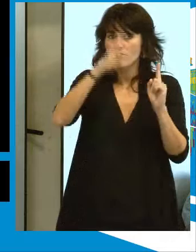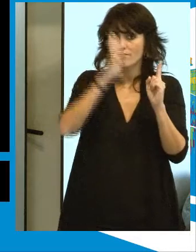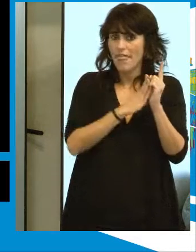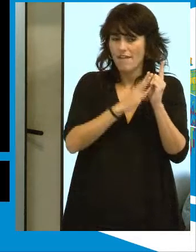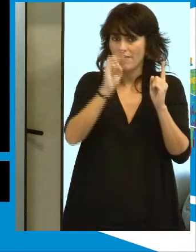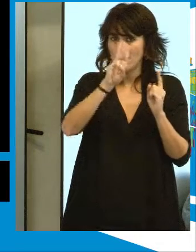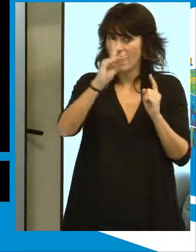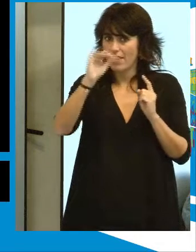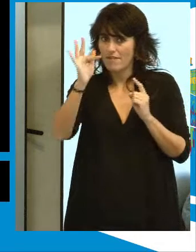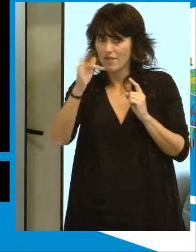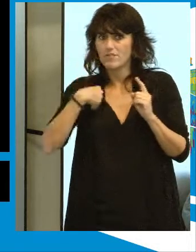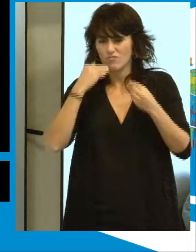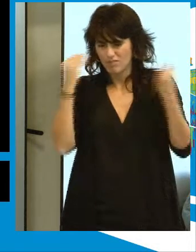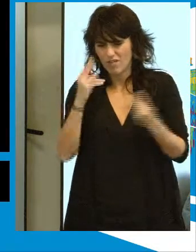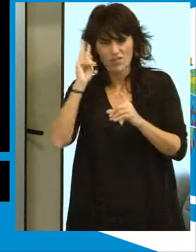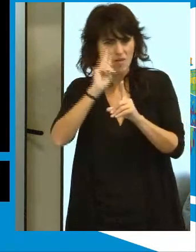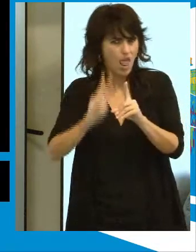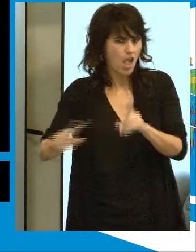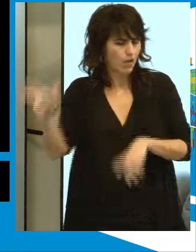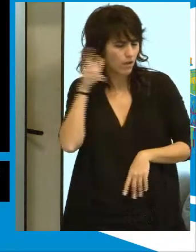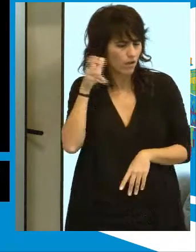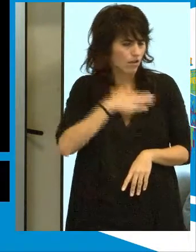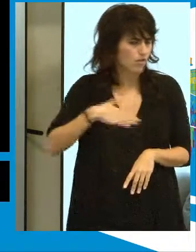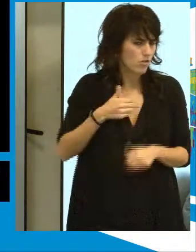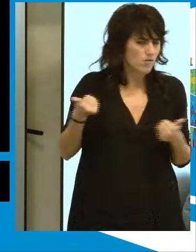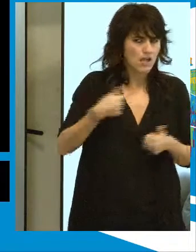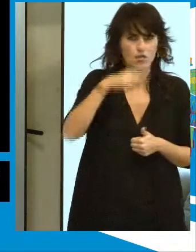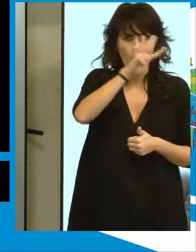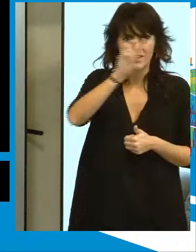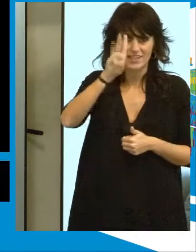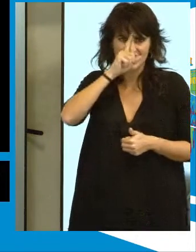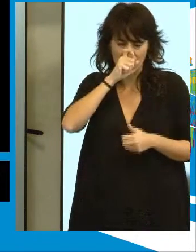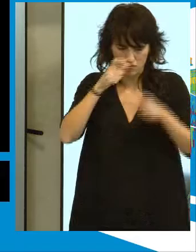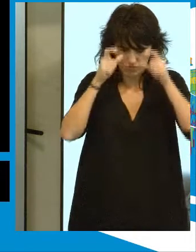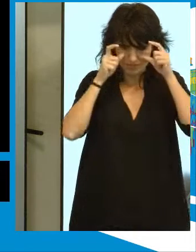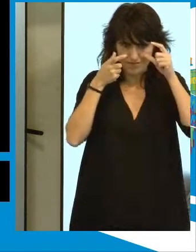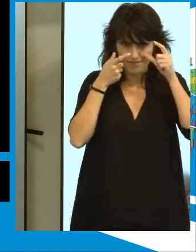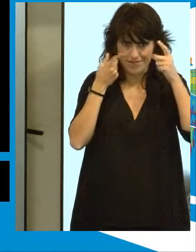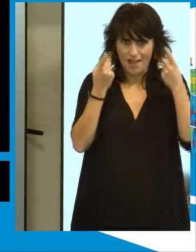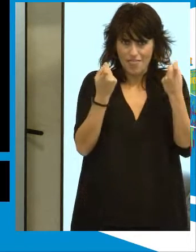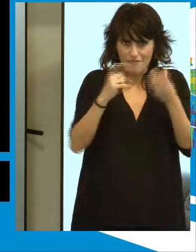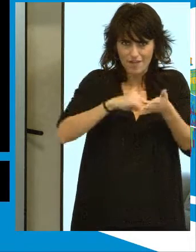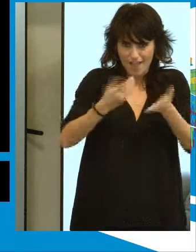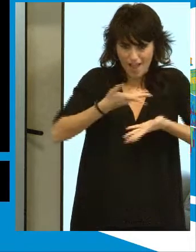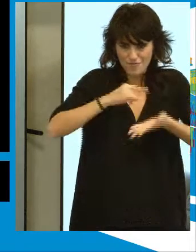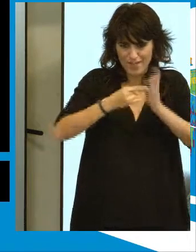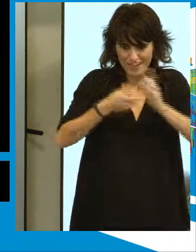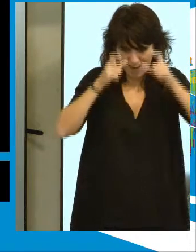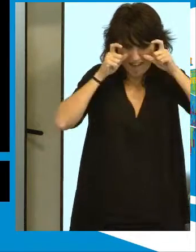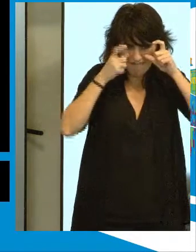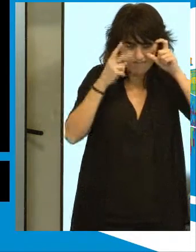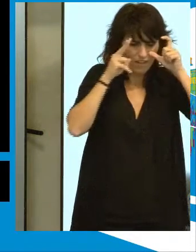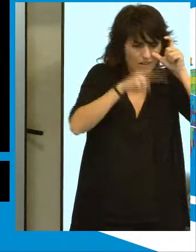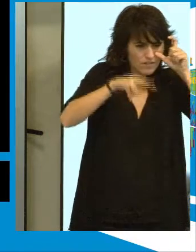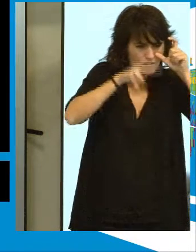que me lo lea. Yo no me voy a leer un PDF con esa tipografía. Yo tengo mis 43 años, tengo mi presbicia ya, que necesito mi ayuda técnica y no puedo estar leyendo